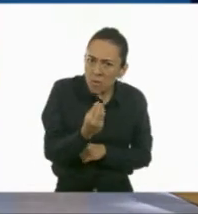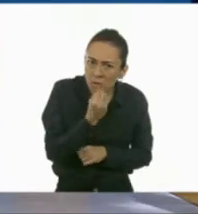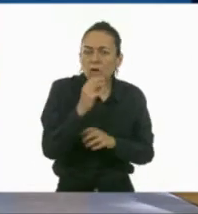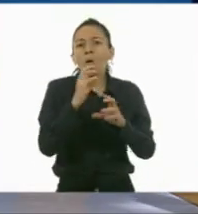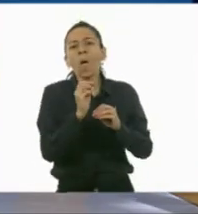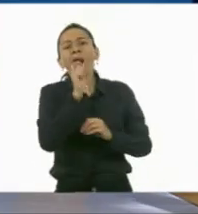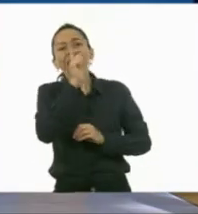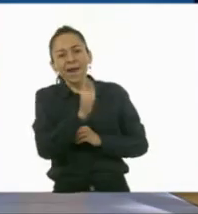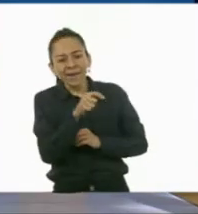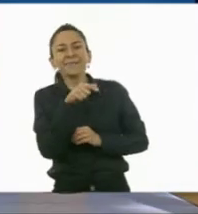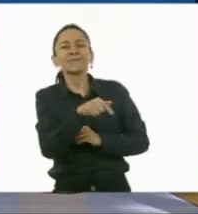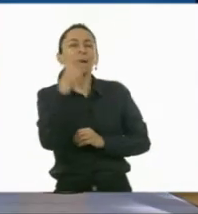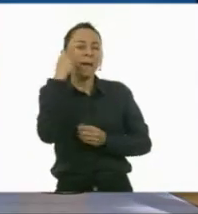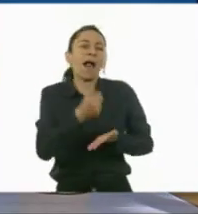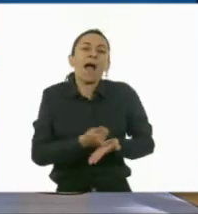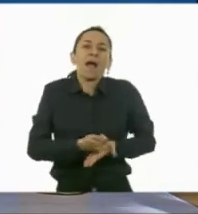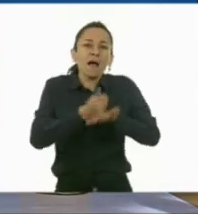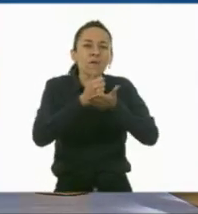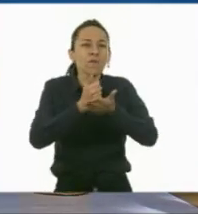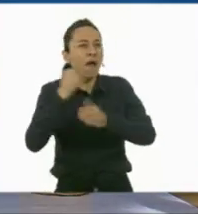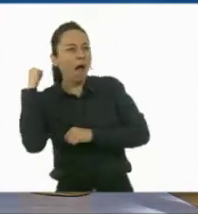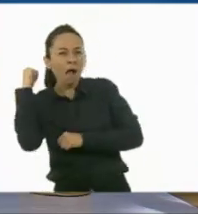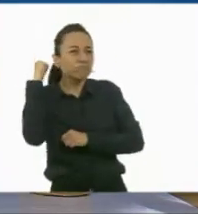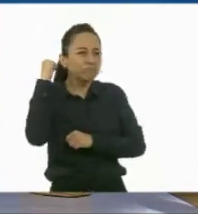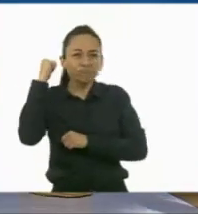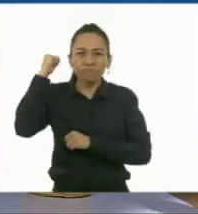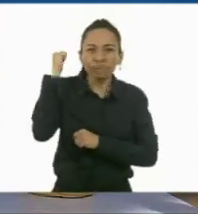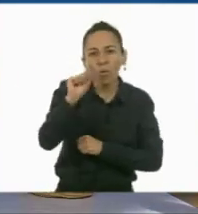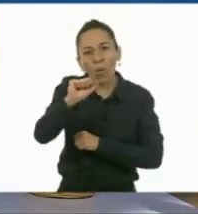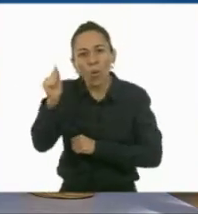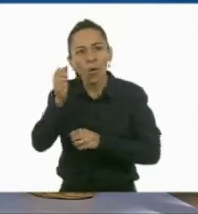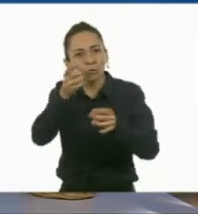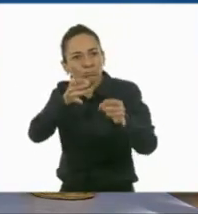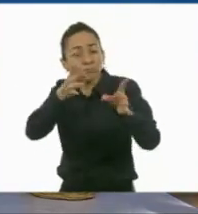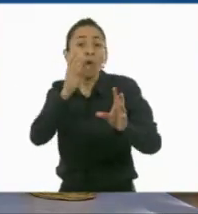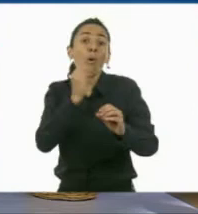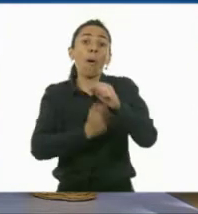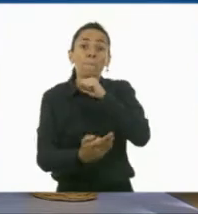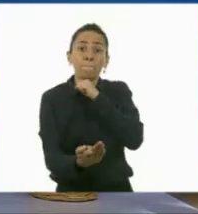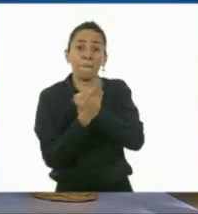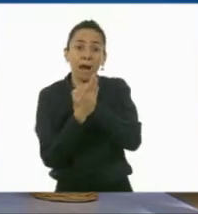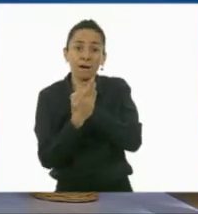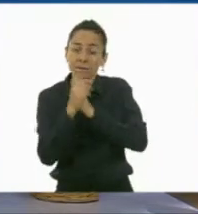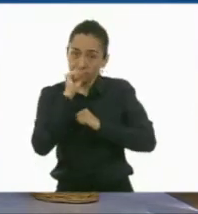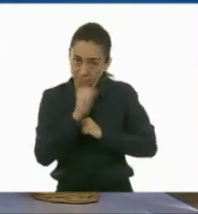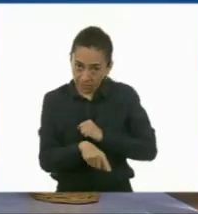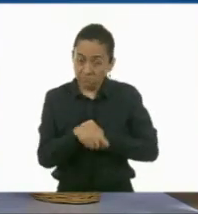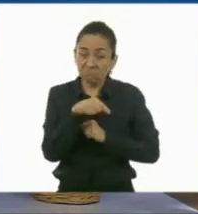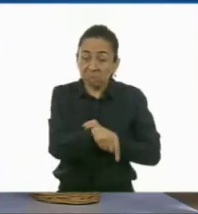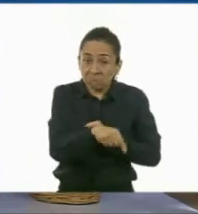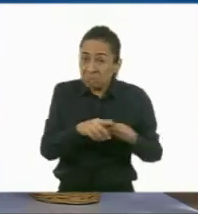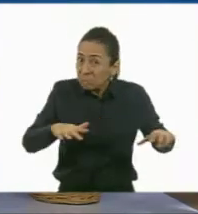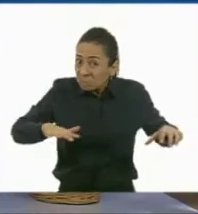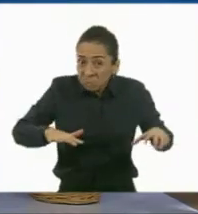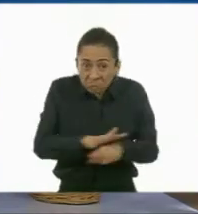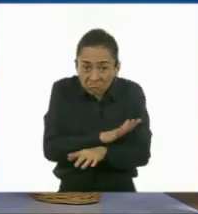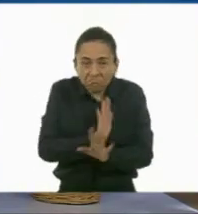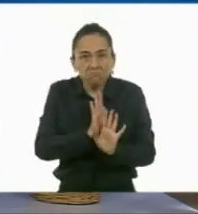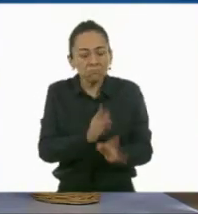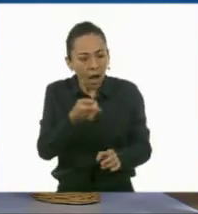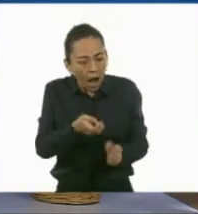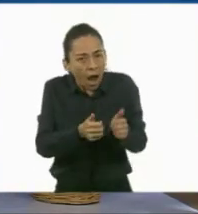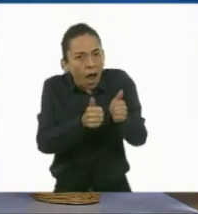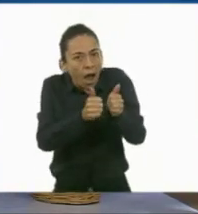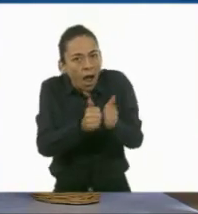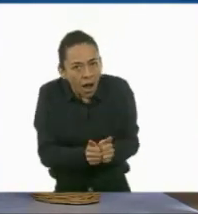caza, de protección. Y ese cambio significó que las civilizaciones pudieran surgir. Y